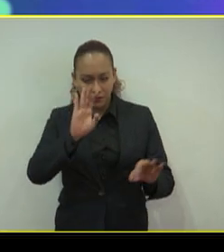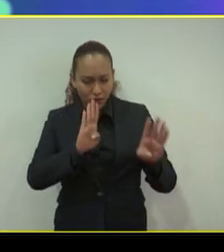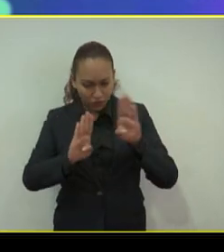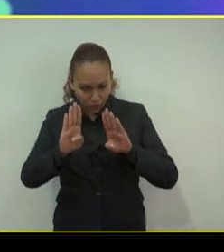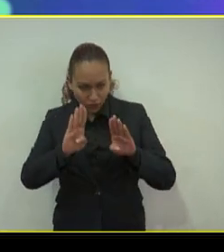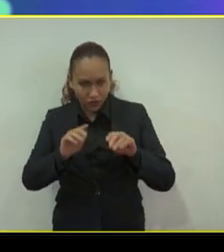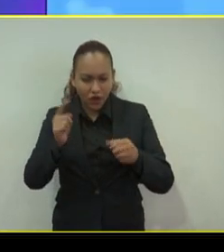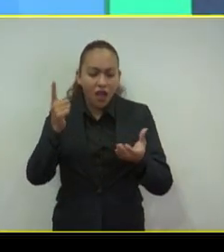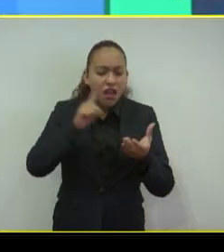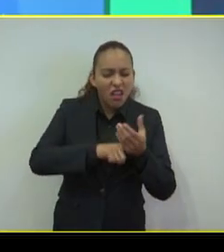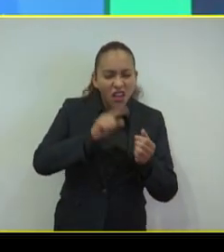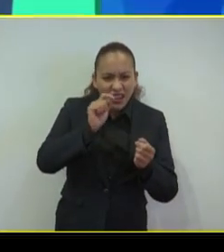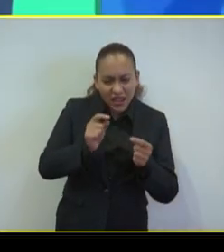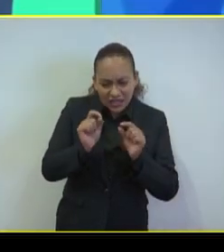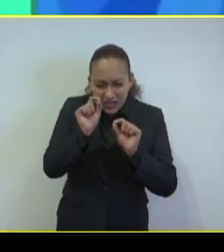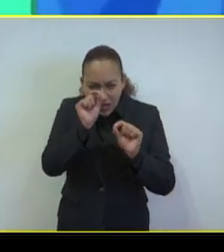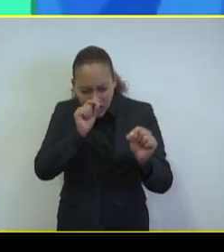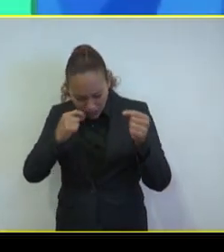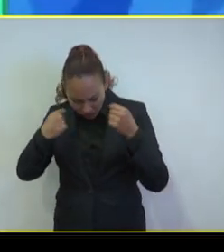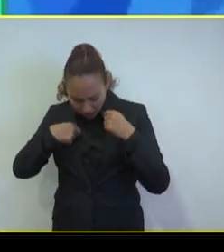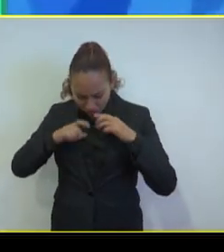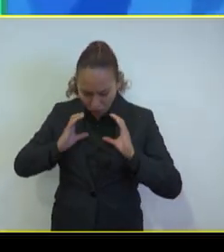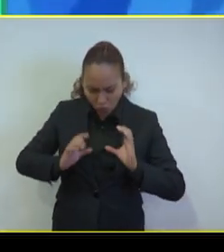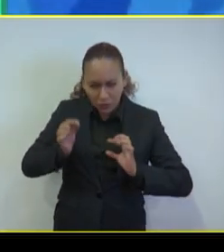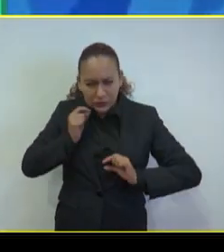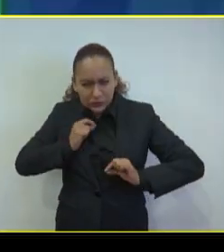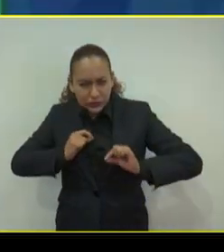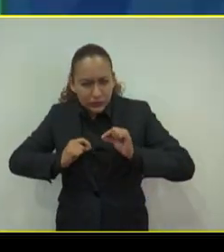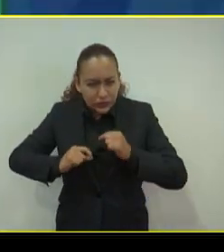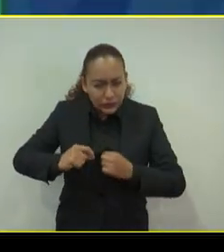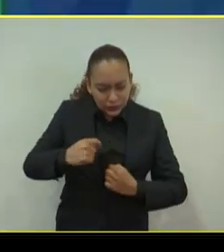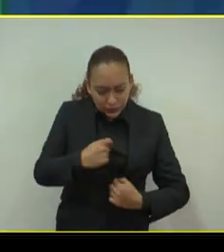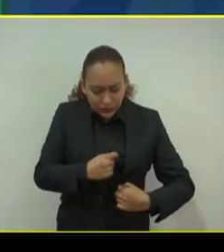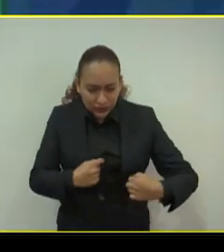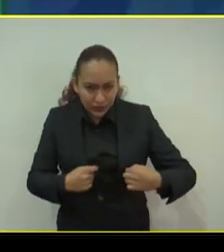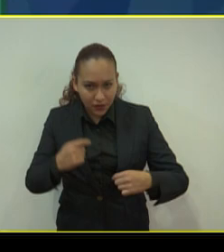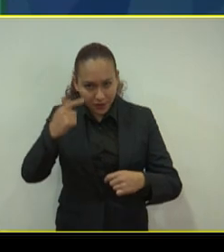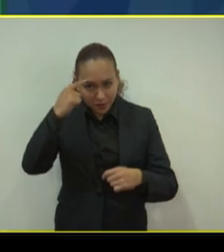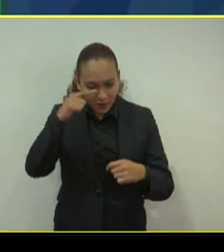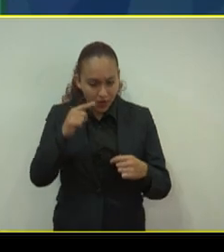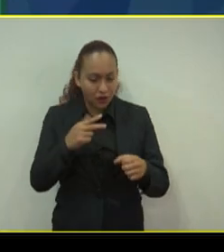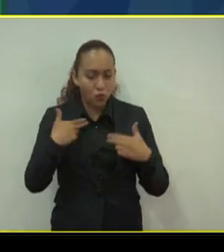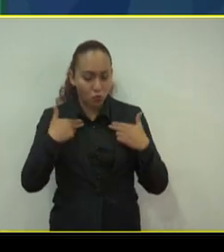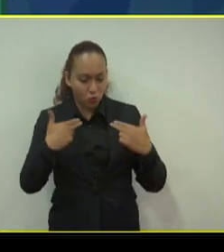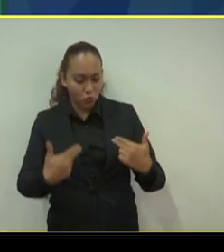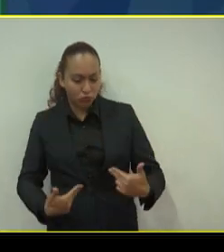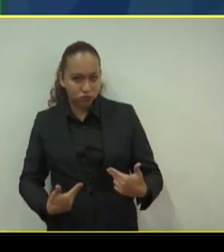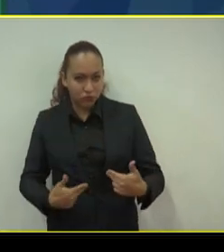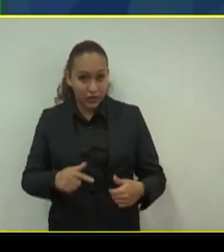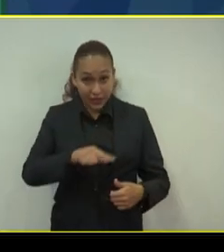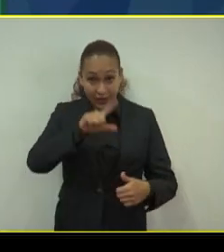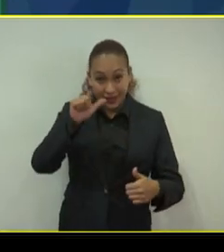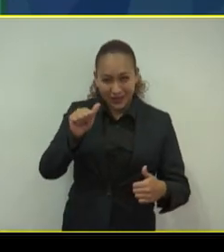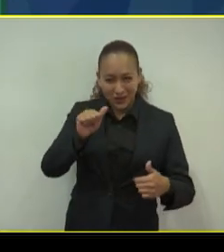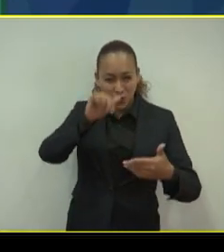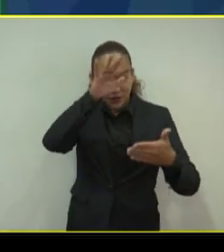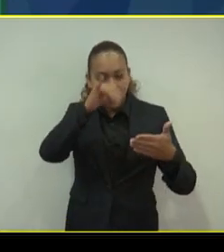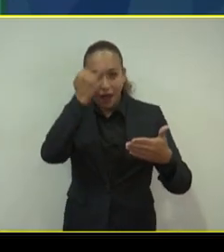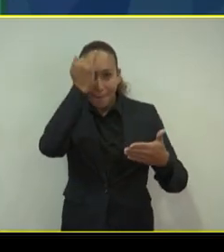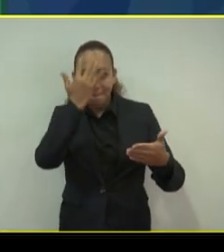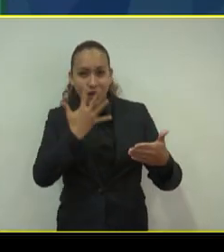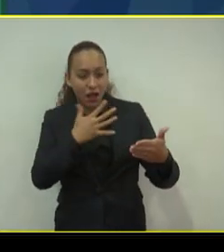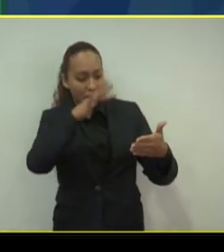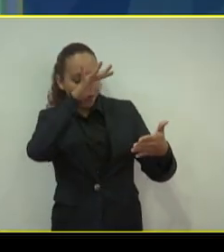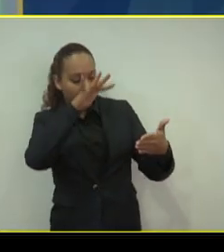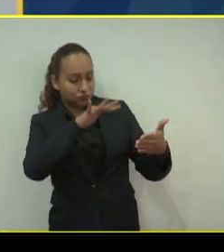microorganismos. Asimismo, un botón de play que invita al usuario a presionarlo. Después tenemos una breve guía visual, en donde se busca dar a